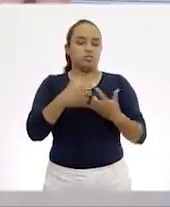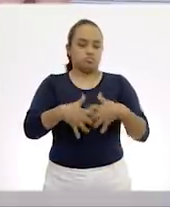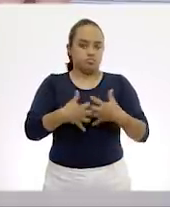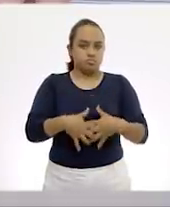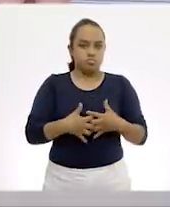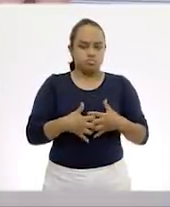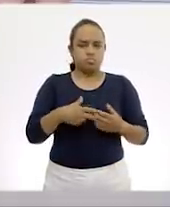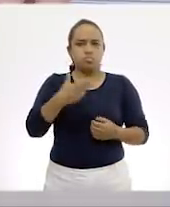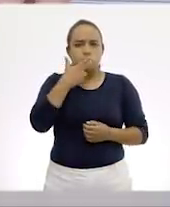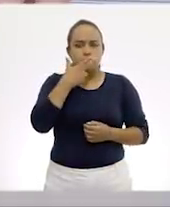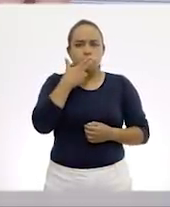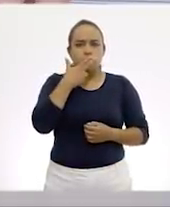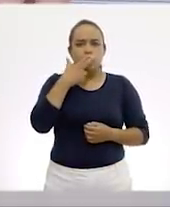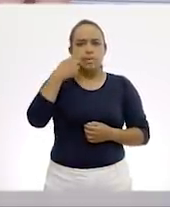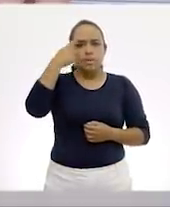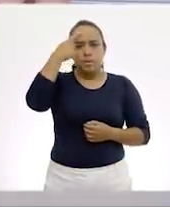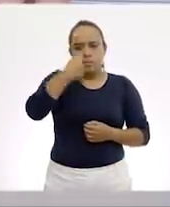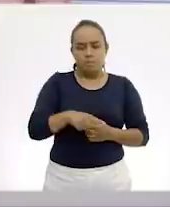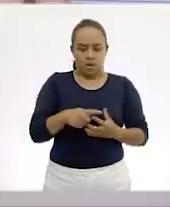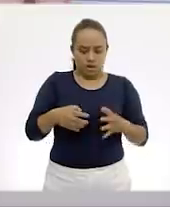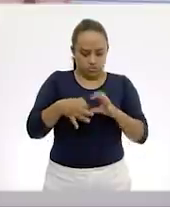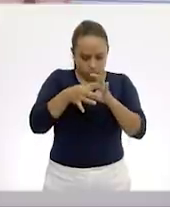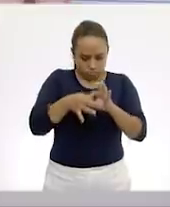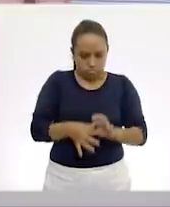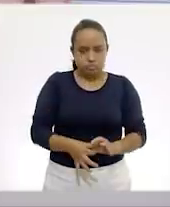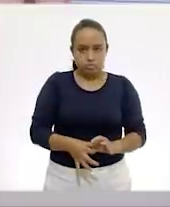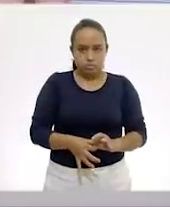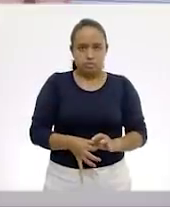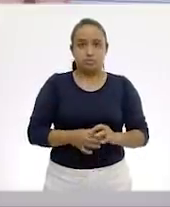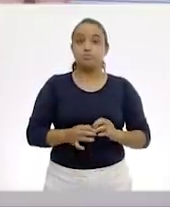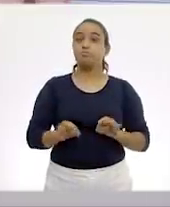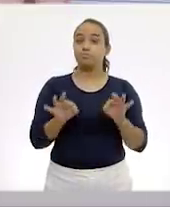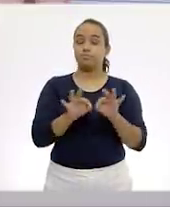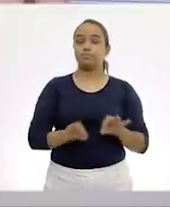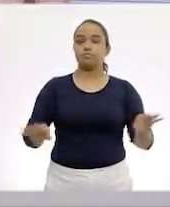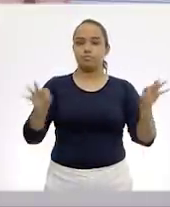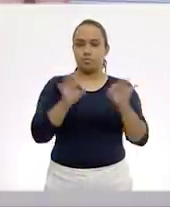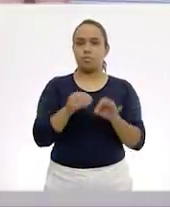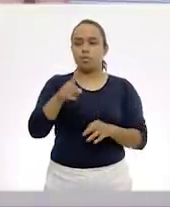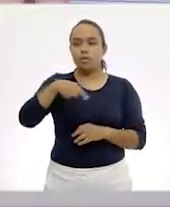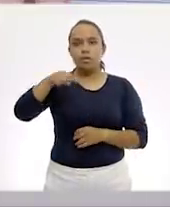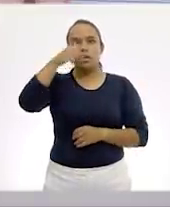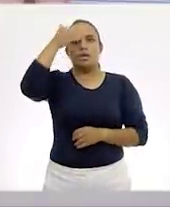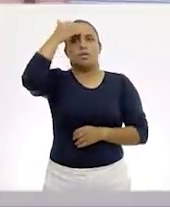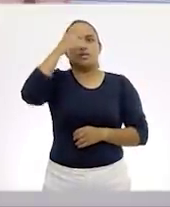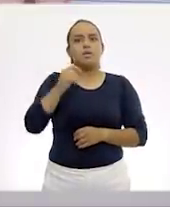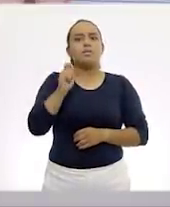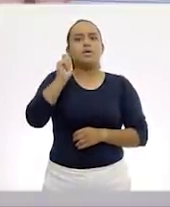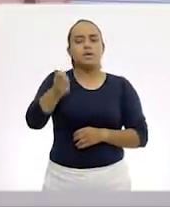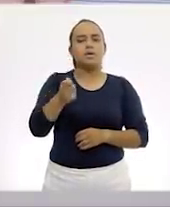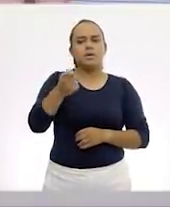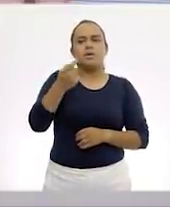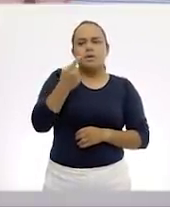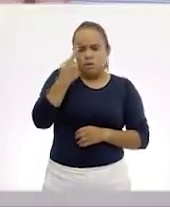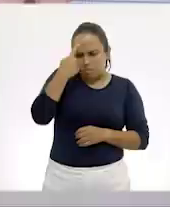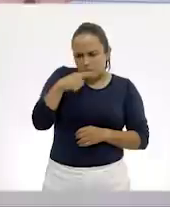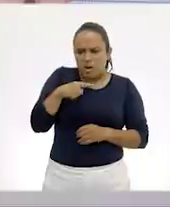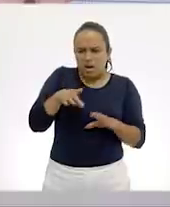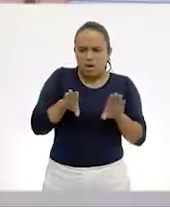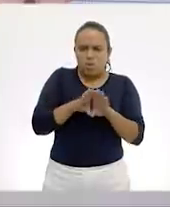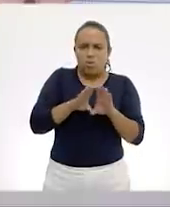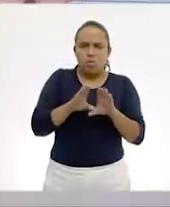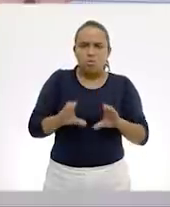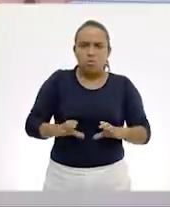que funcionan de manera integrada. Es importante que los conozcamos para saber cómo cuidarlos